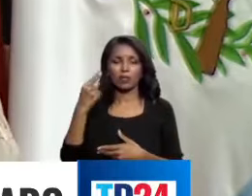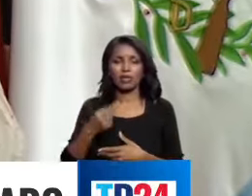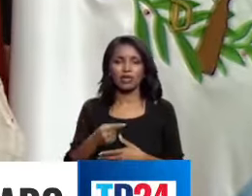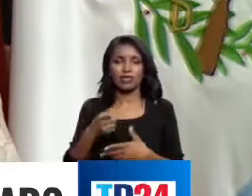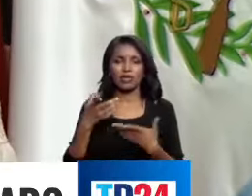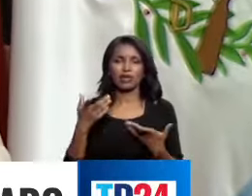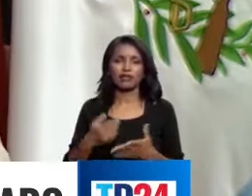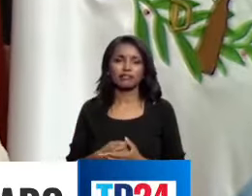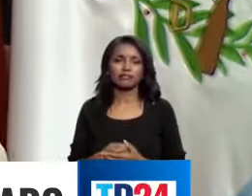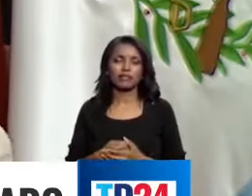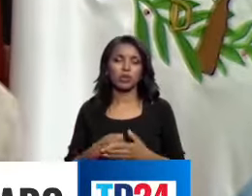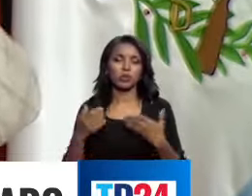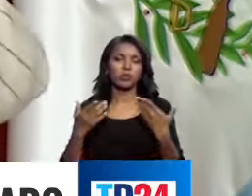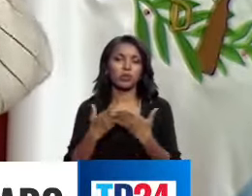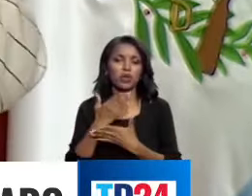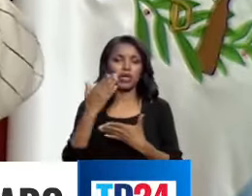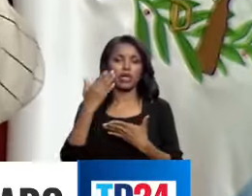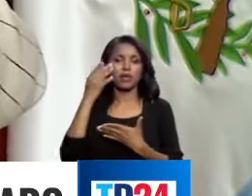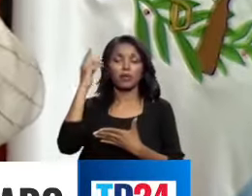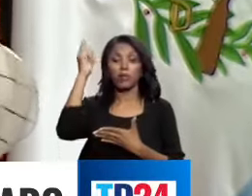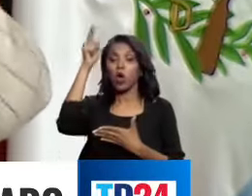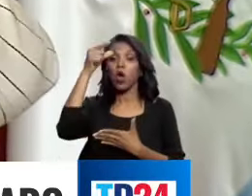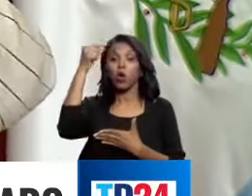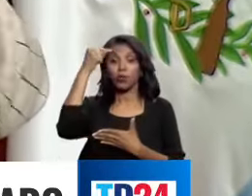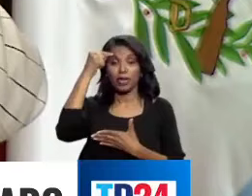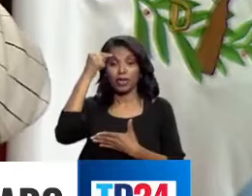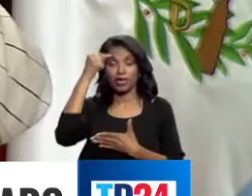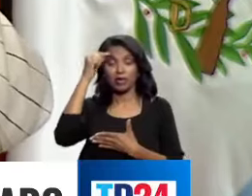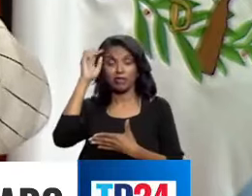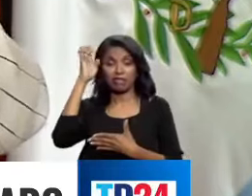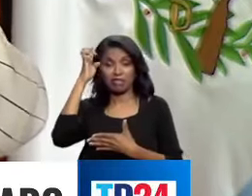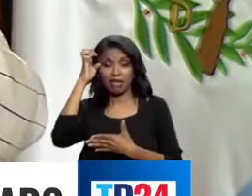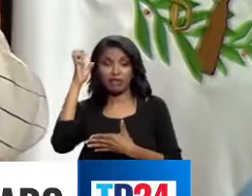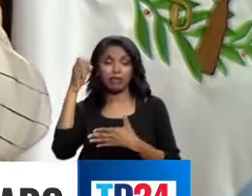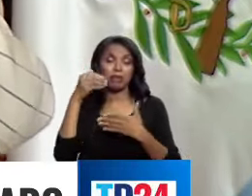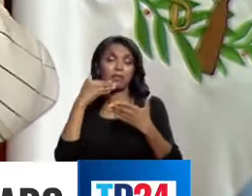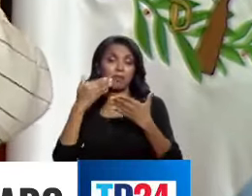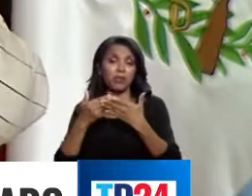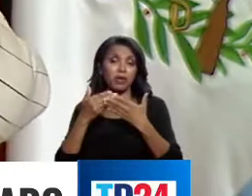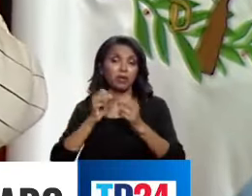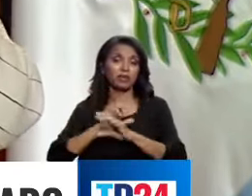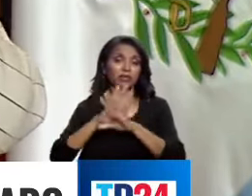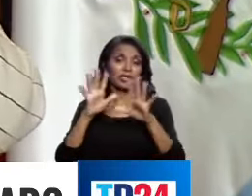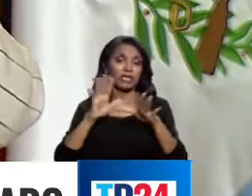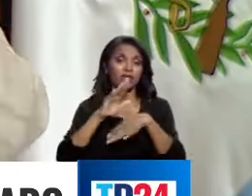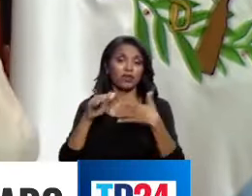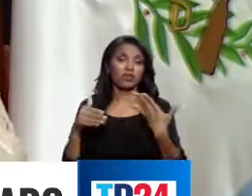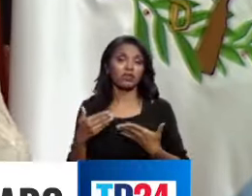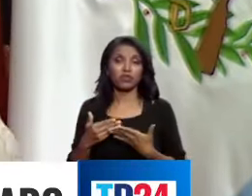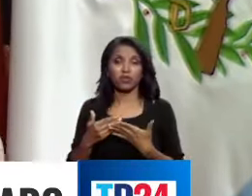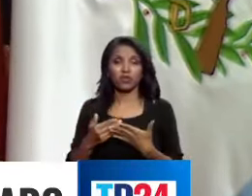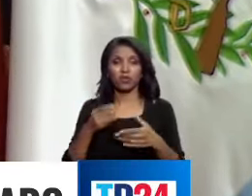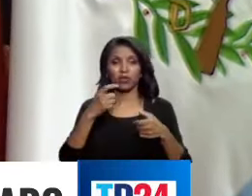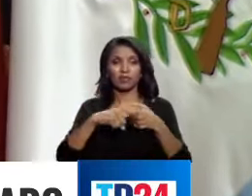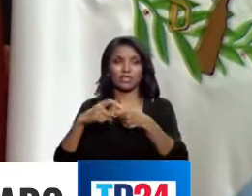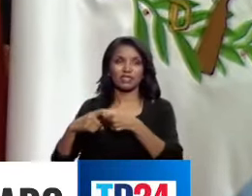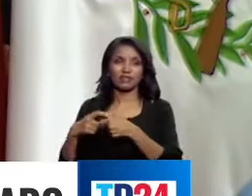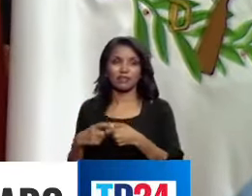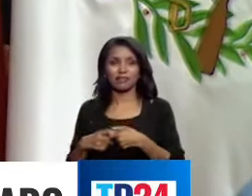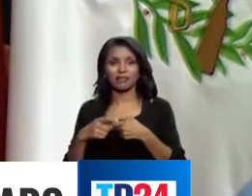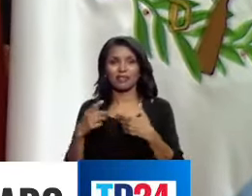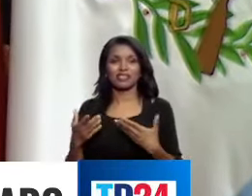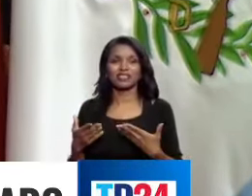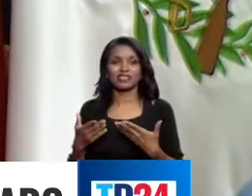a levantar un nuevo Estado digno, transparente y con participación de